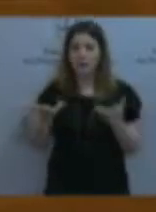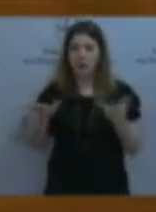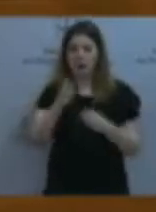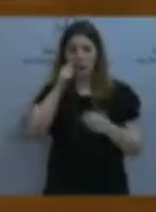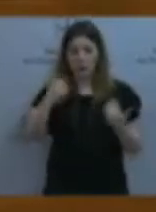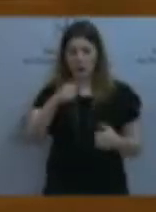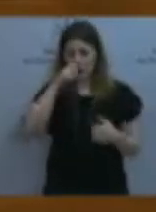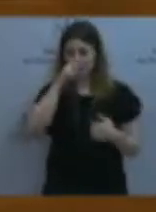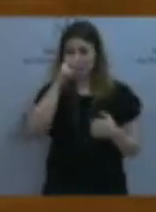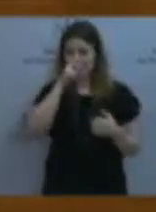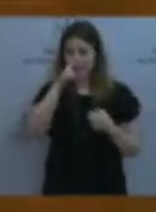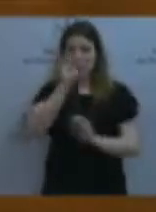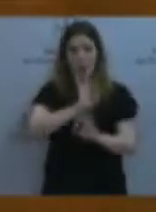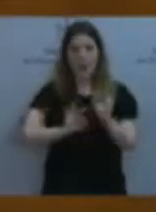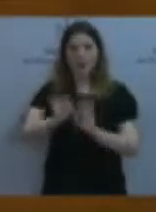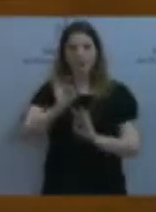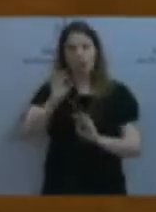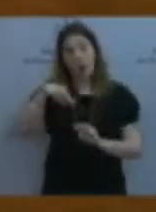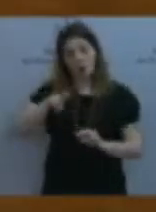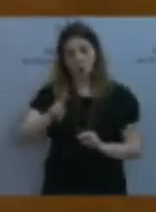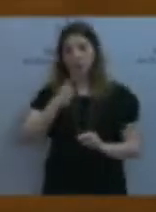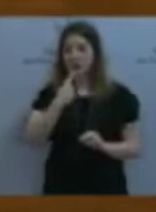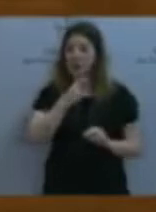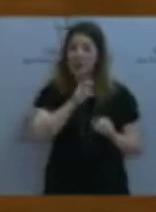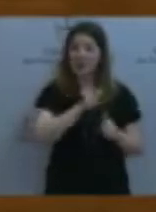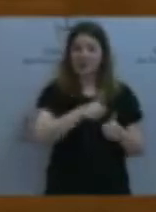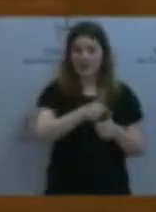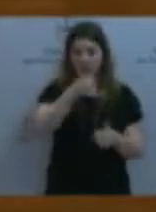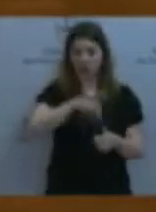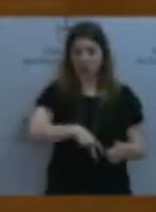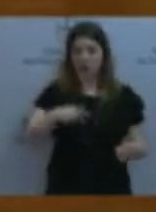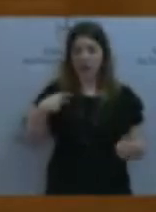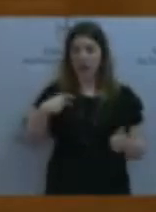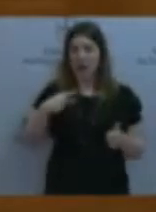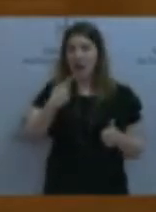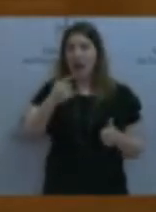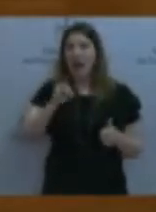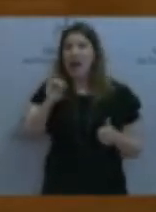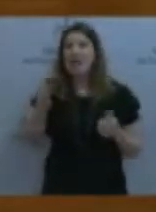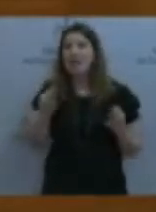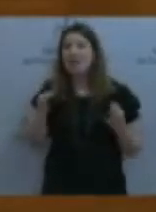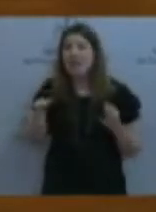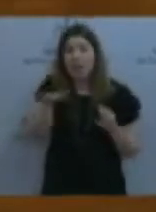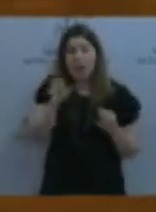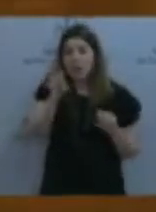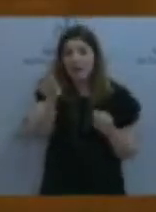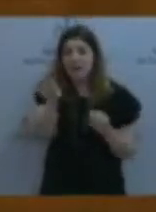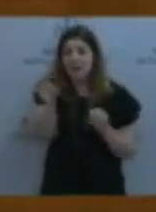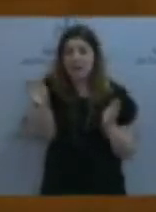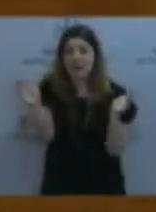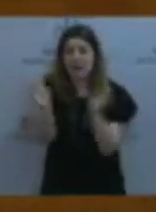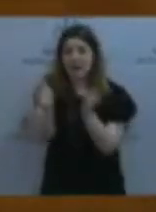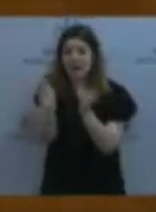Unidas. Gaza es una pequeña franja. Esto es Gaza, una pequeña franja equivalente al territorio del concejo de